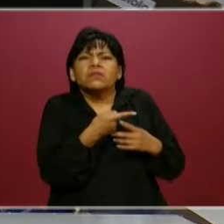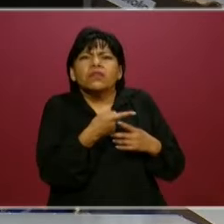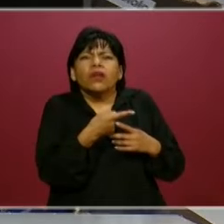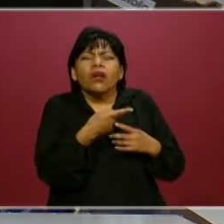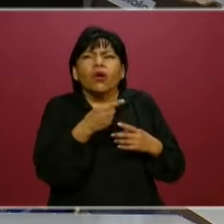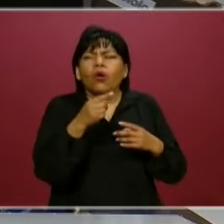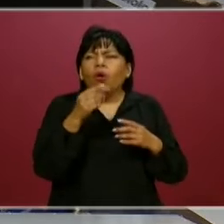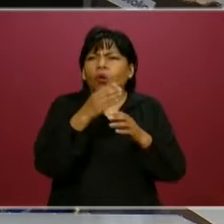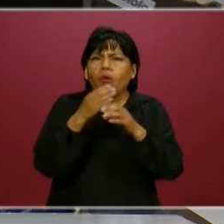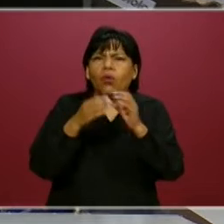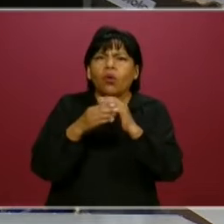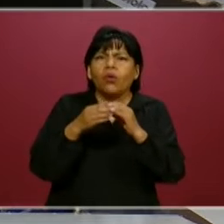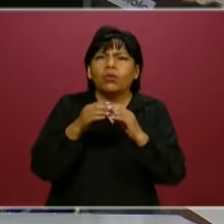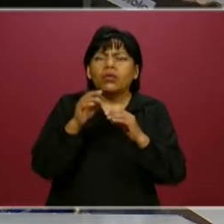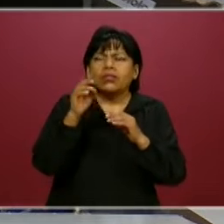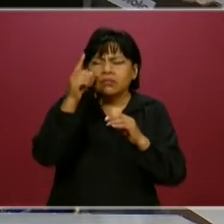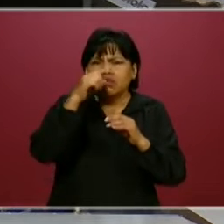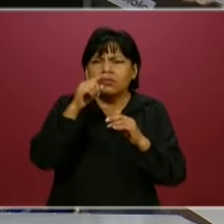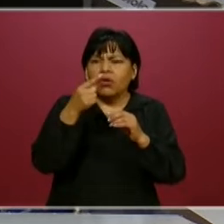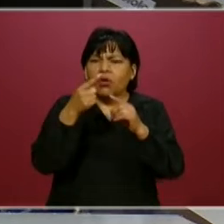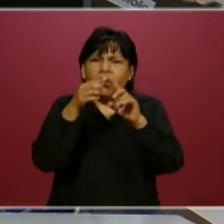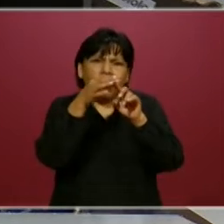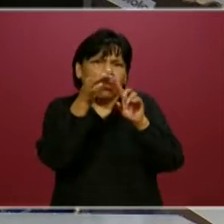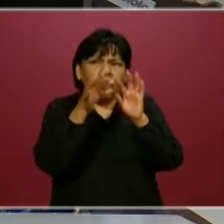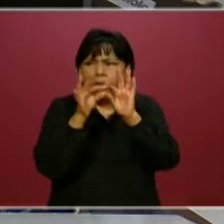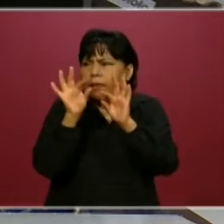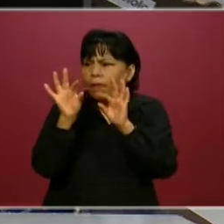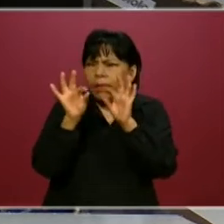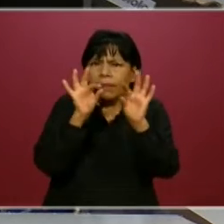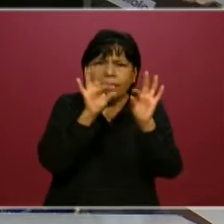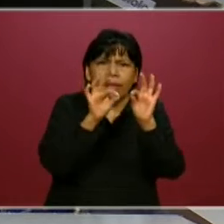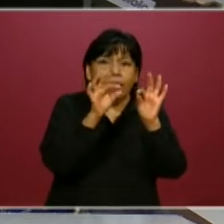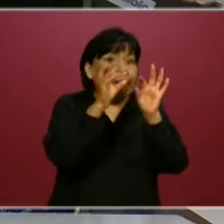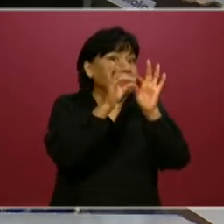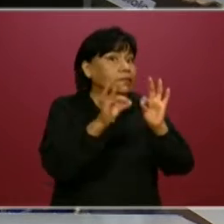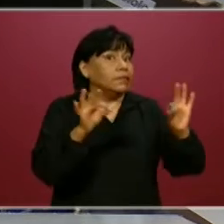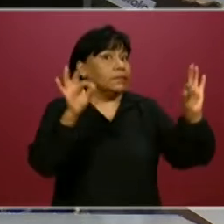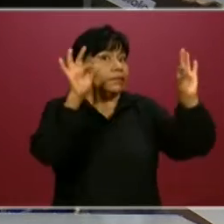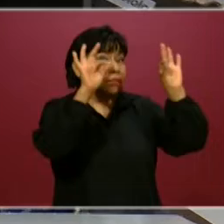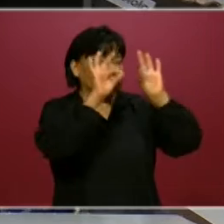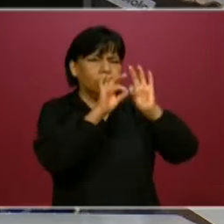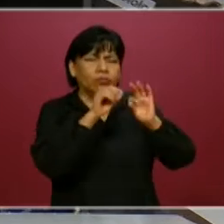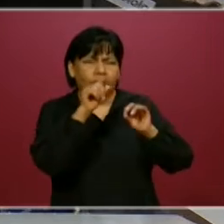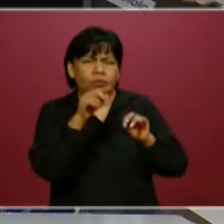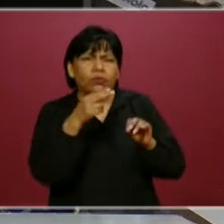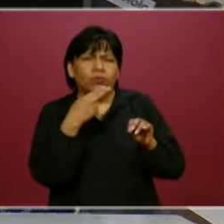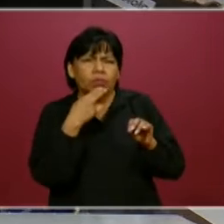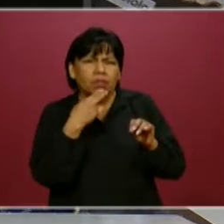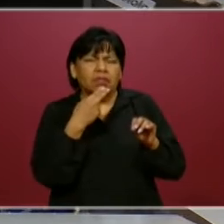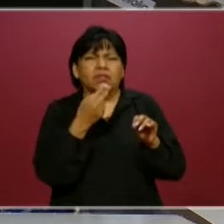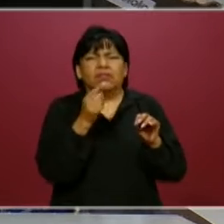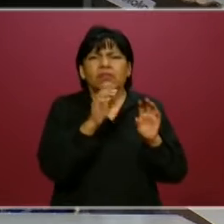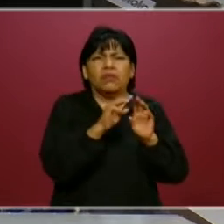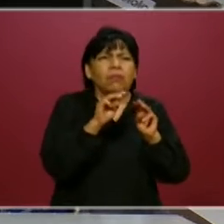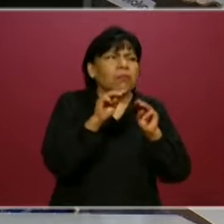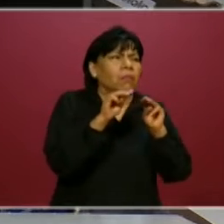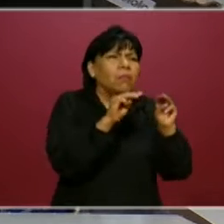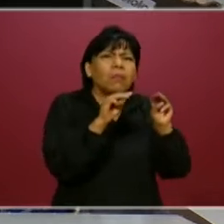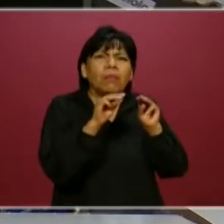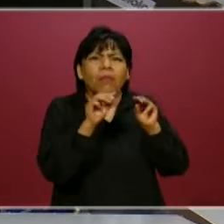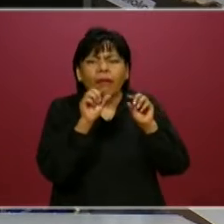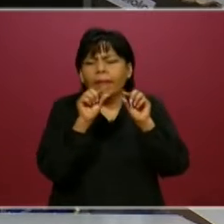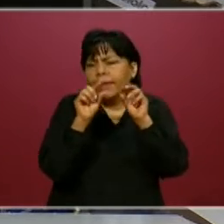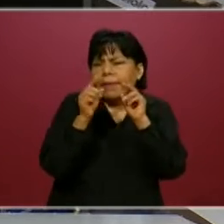tomar objetos con nuestros dedos es muy importante la coordinación de nuestros dedos en el manejo de diferentes herramientas